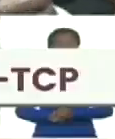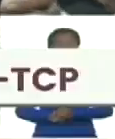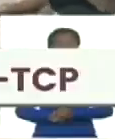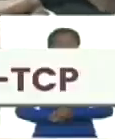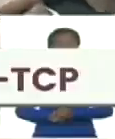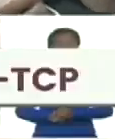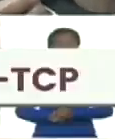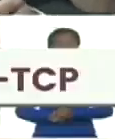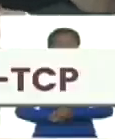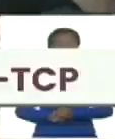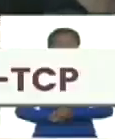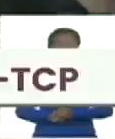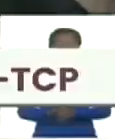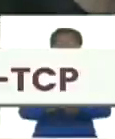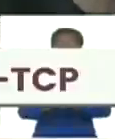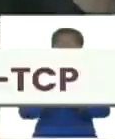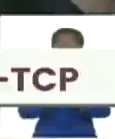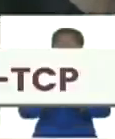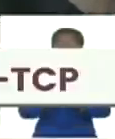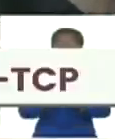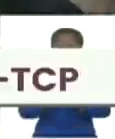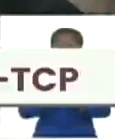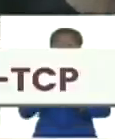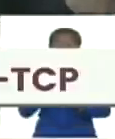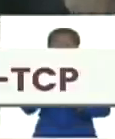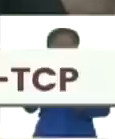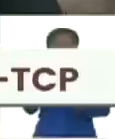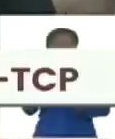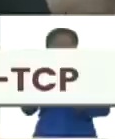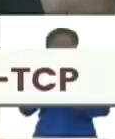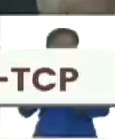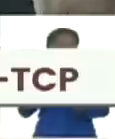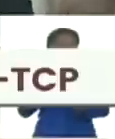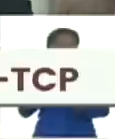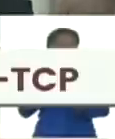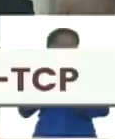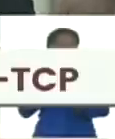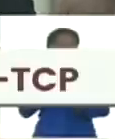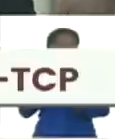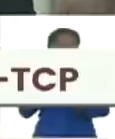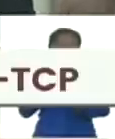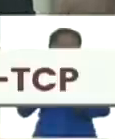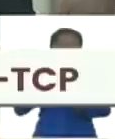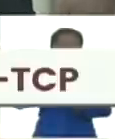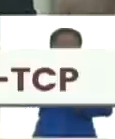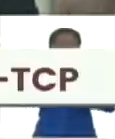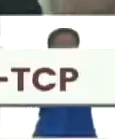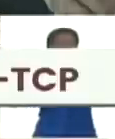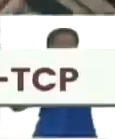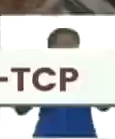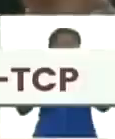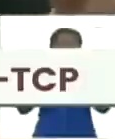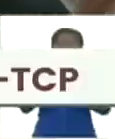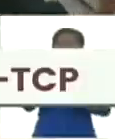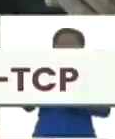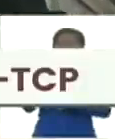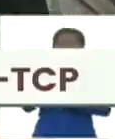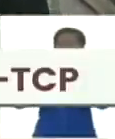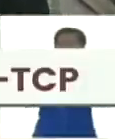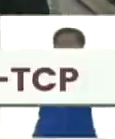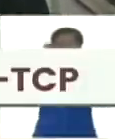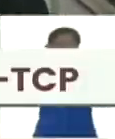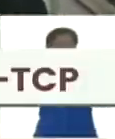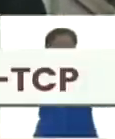Para decir, bueno, podemos dejar que el ministro de salud de Cuba vaya para que de Cuba para que hable de la COVID. But not really at